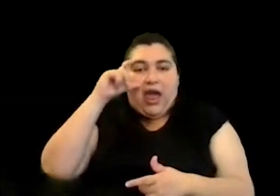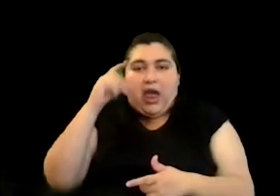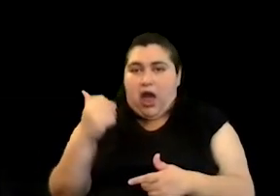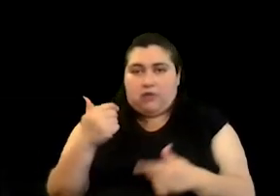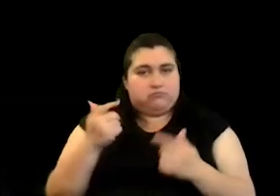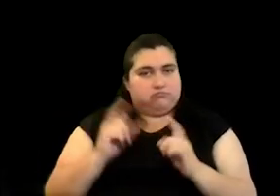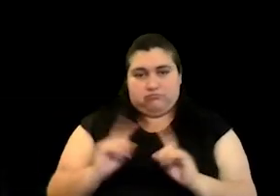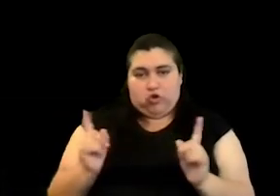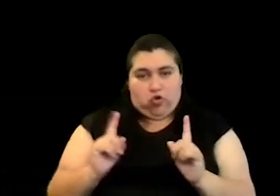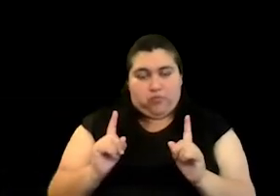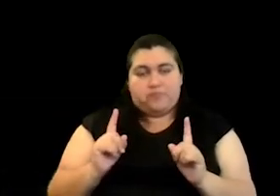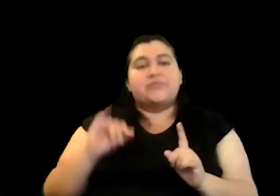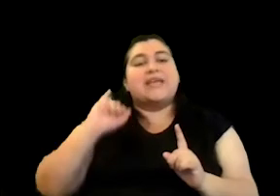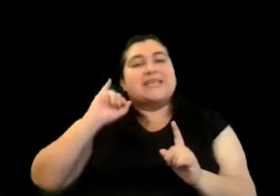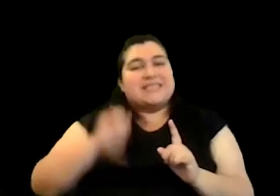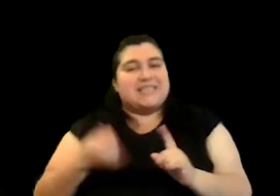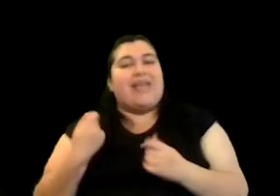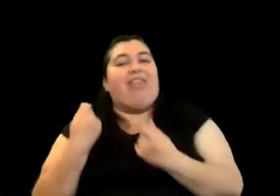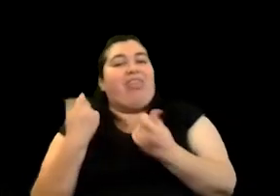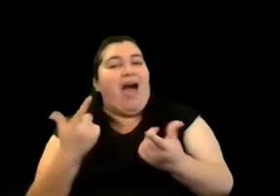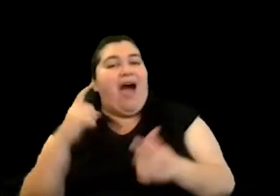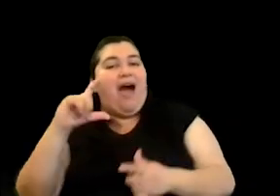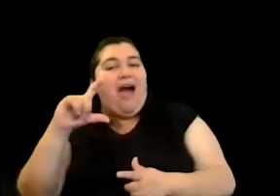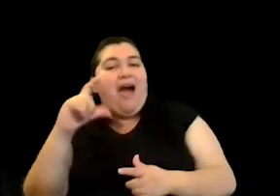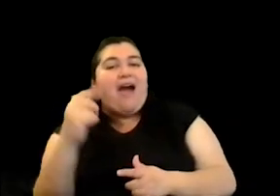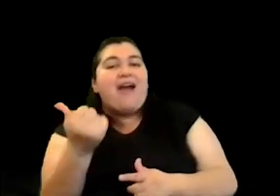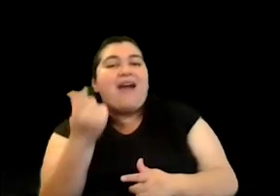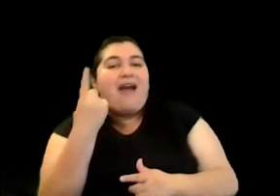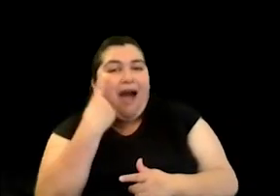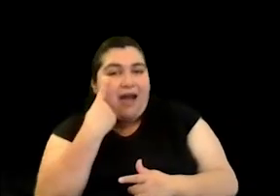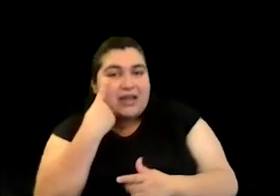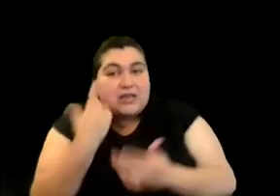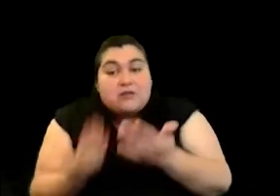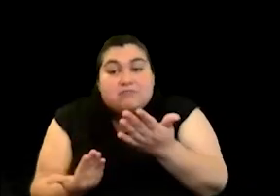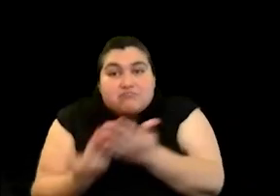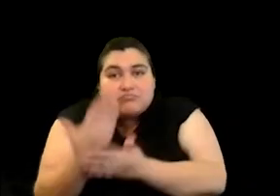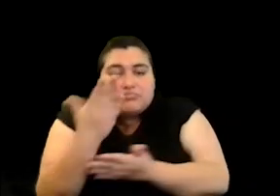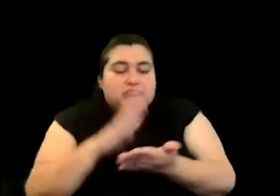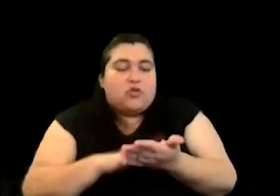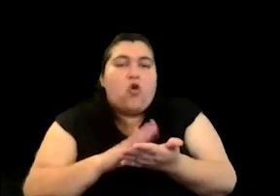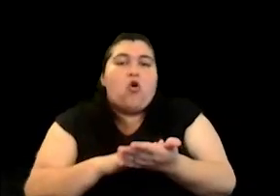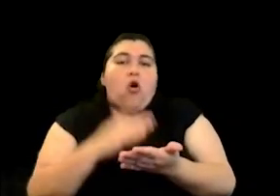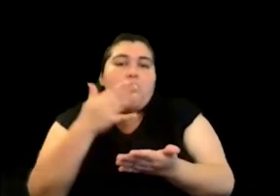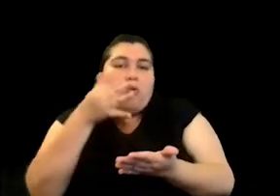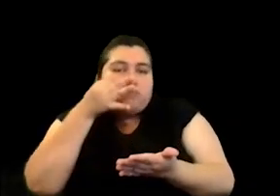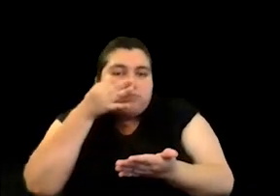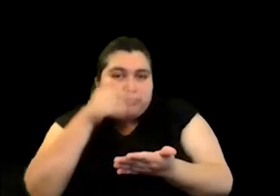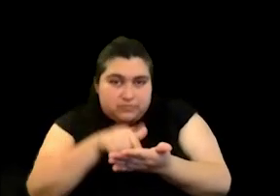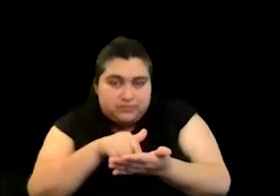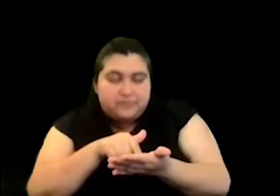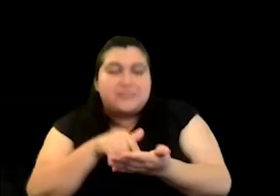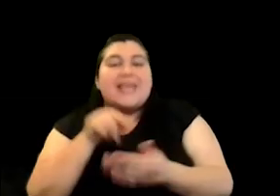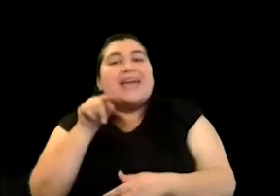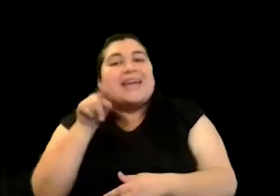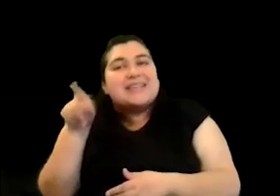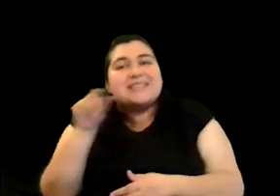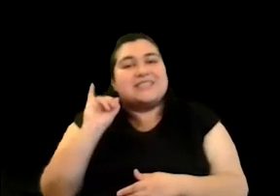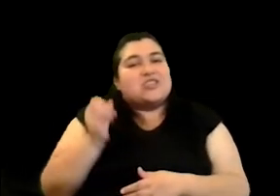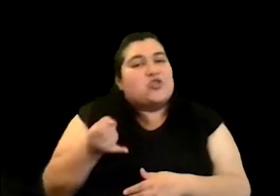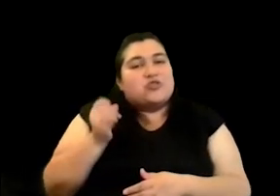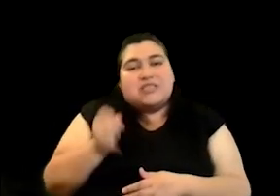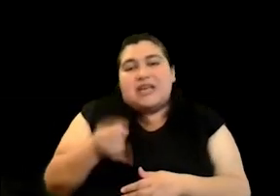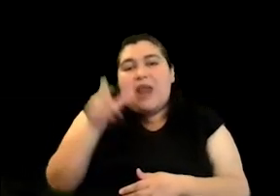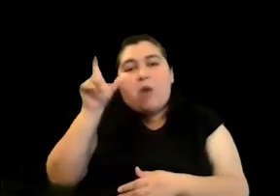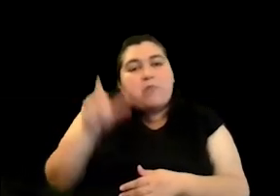CAI, Código de Autorización impreso como método de contingencia, con lo cual tendrá que disponer